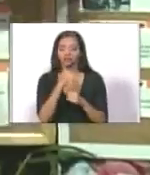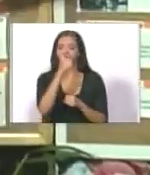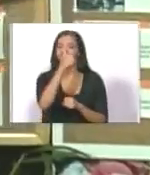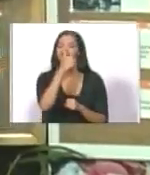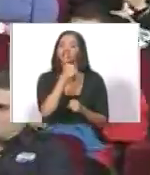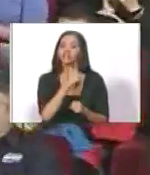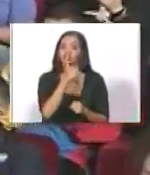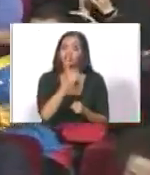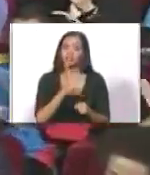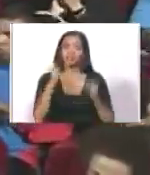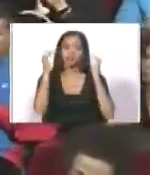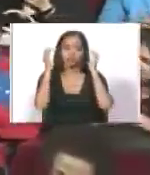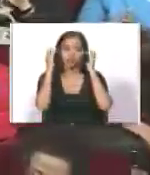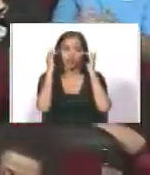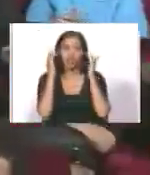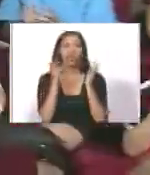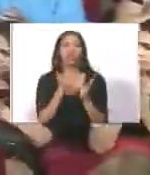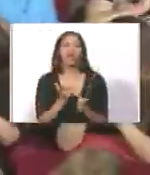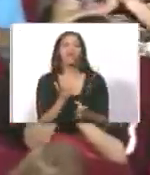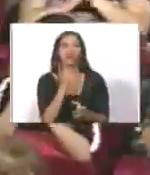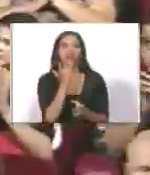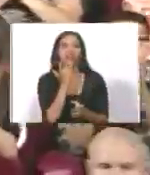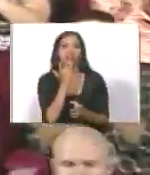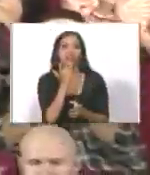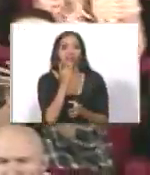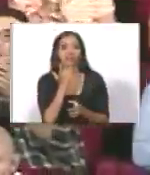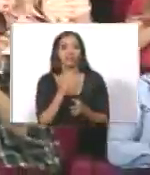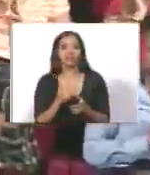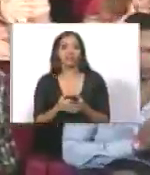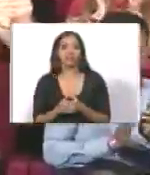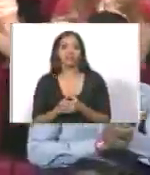inteligencia, a la valentía.